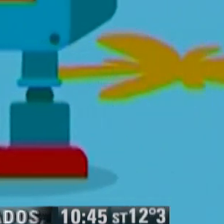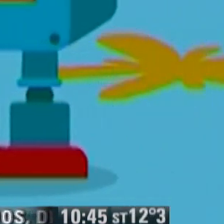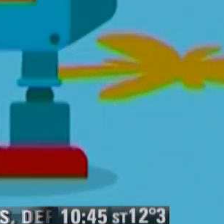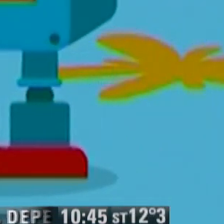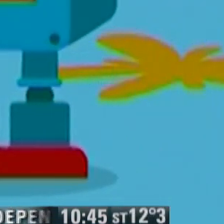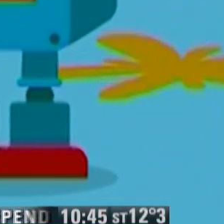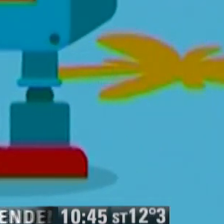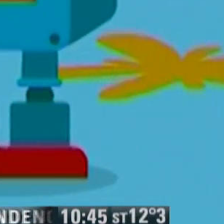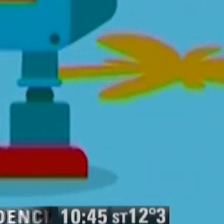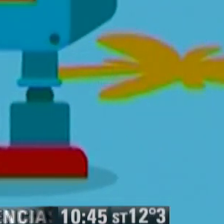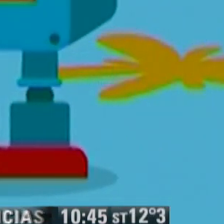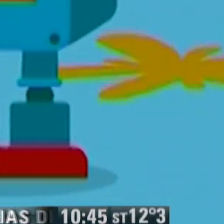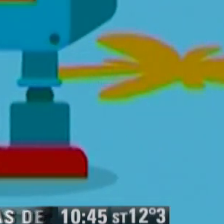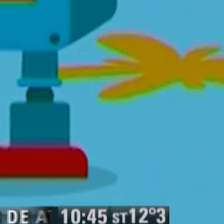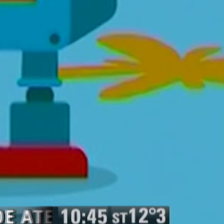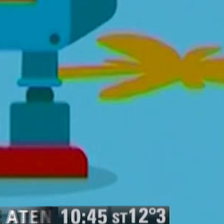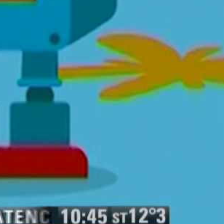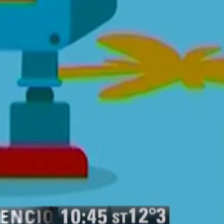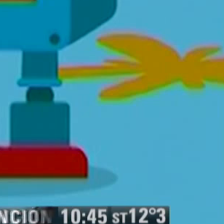ataque, colores al ataque.